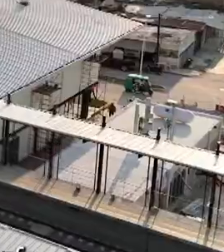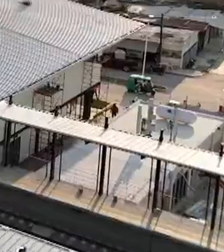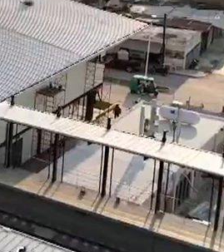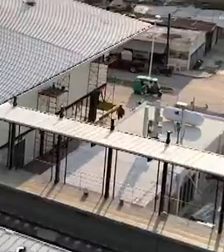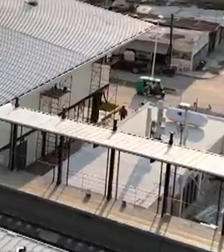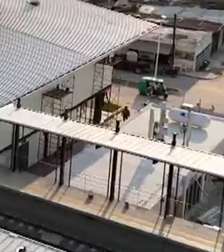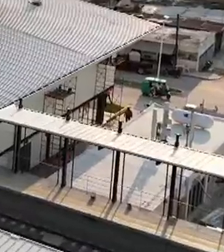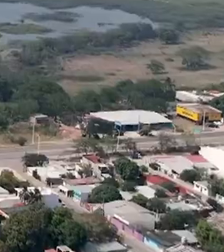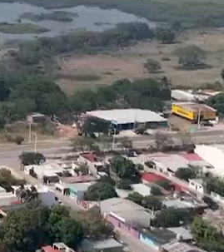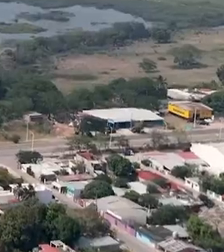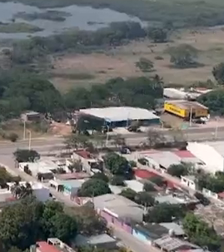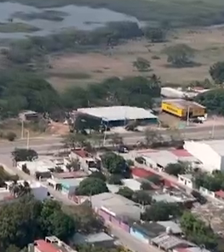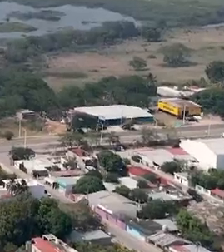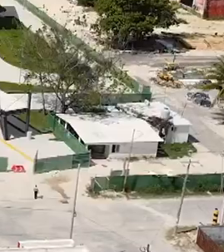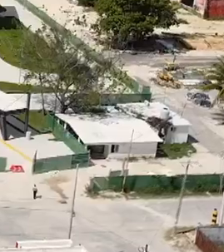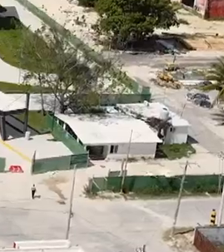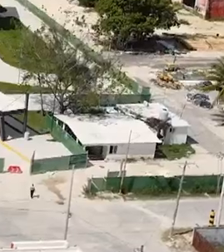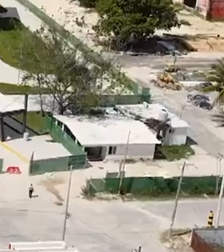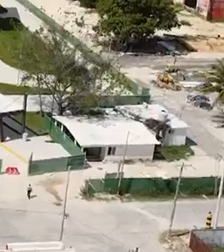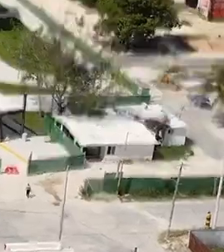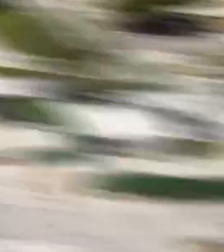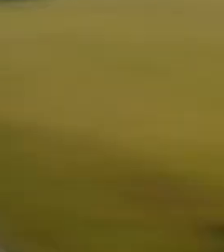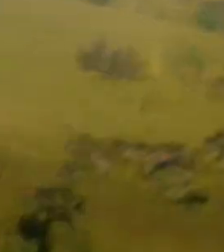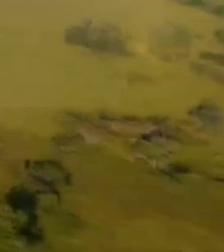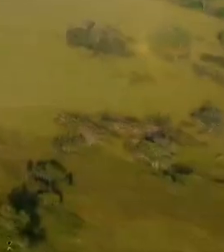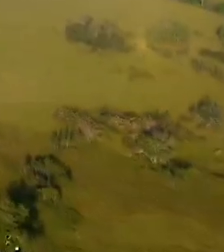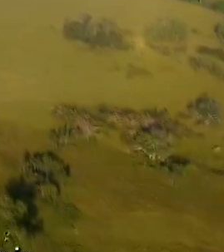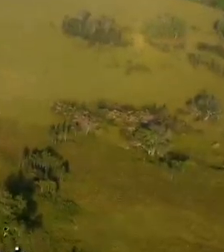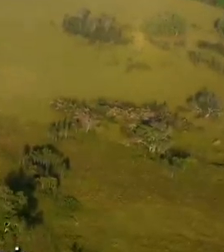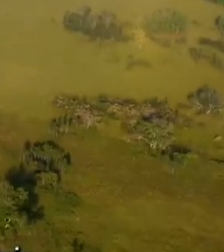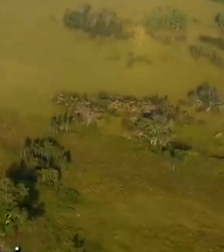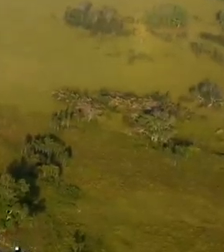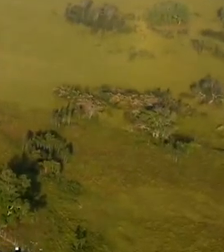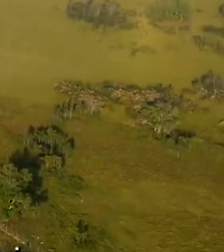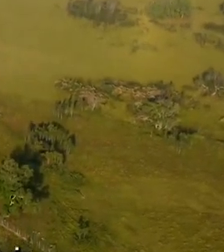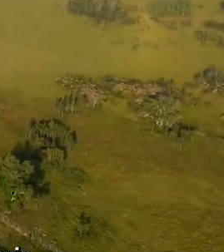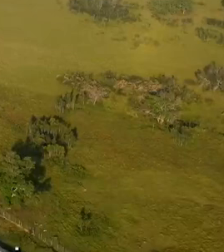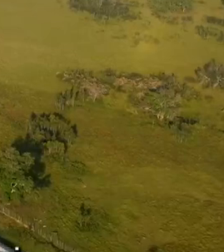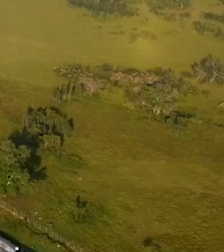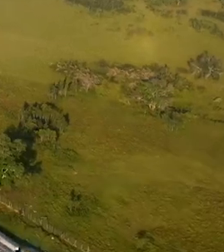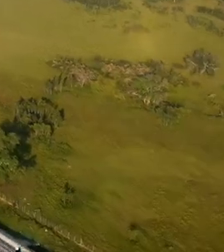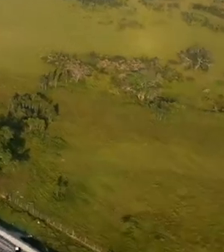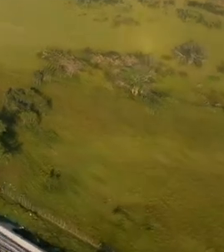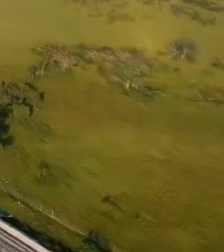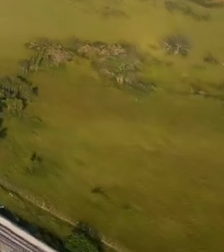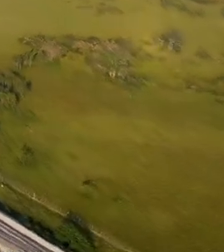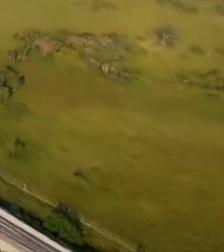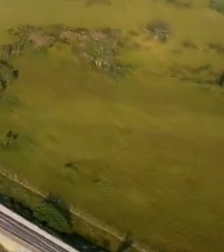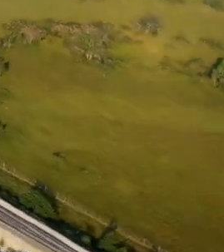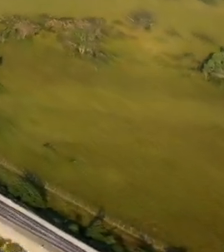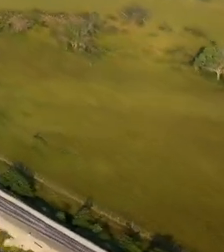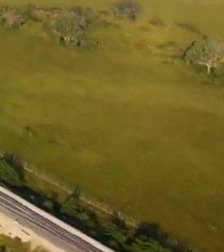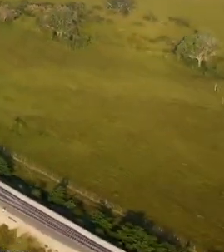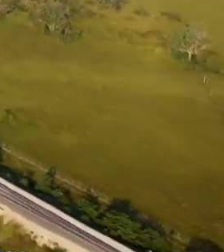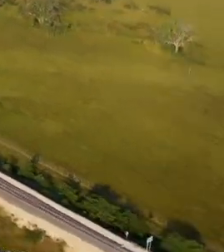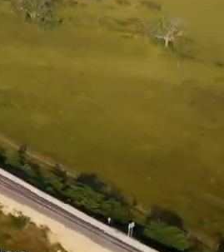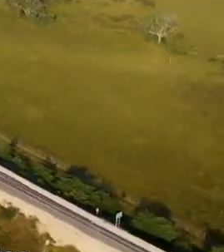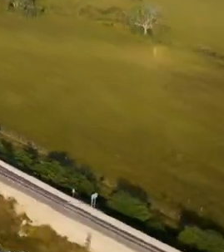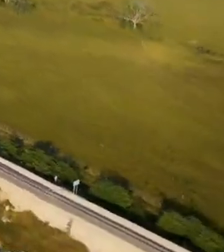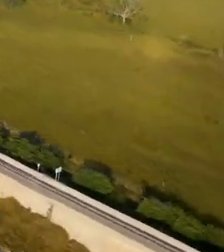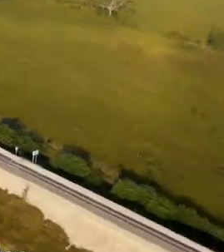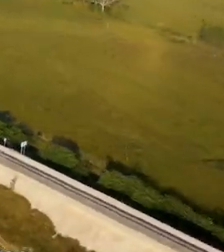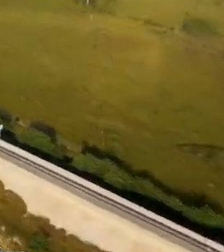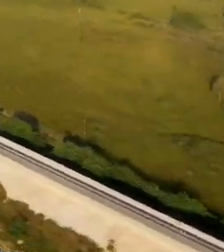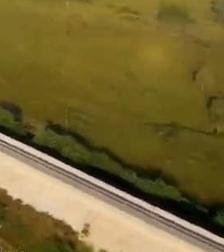Tenosique, El Triunfo, Candelaria y Escárcega. La estación Palenque es la puerta para descubrir el alma del mundo maya